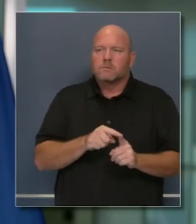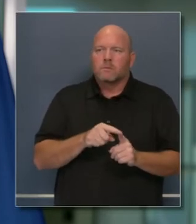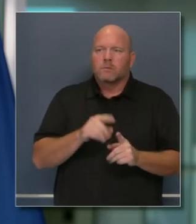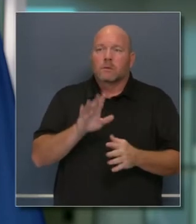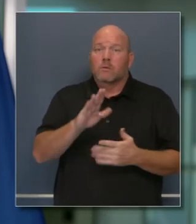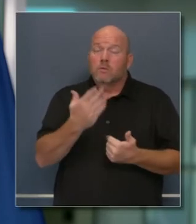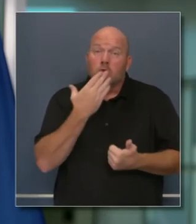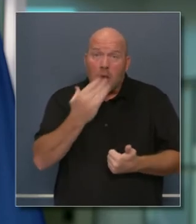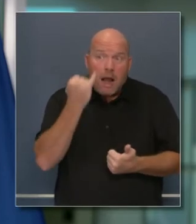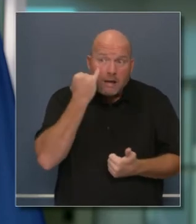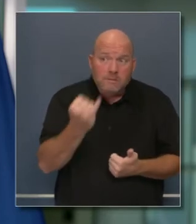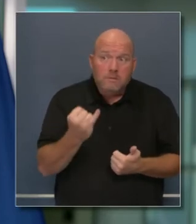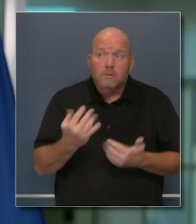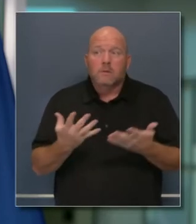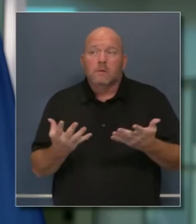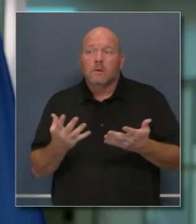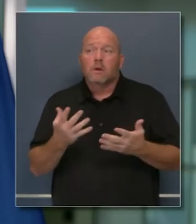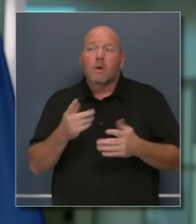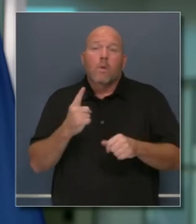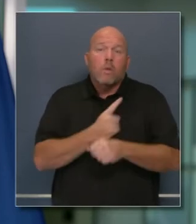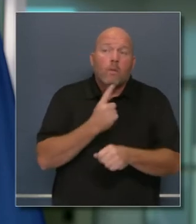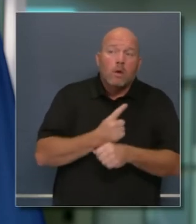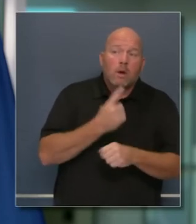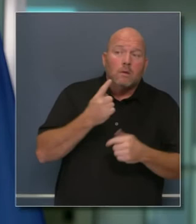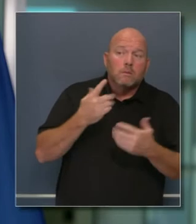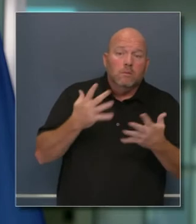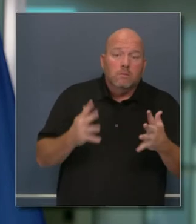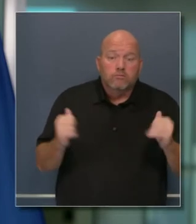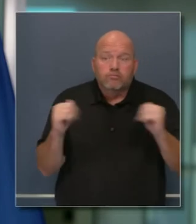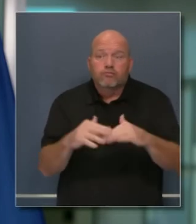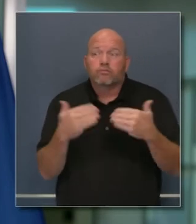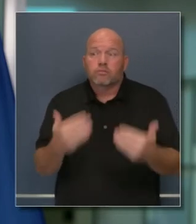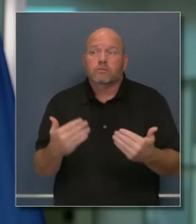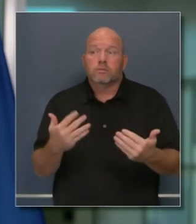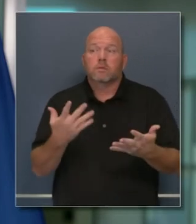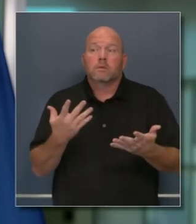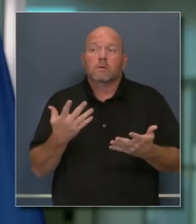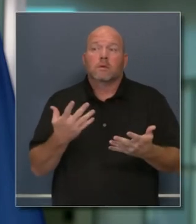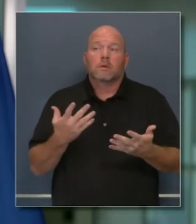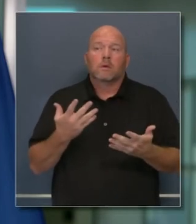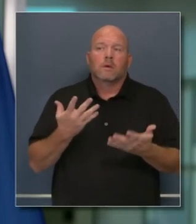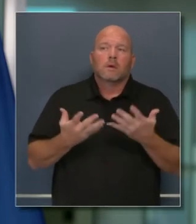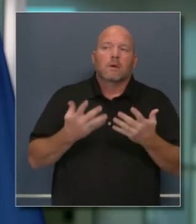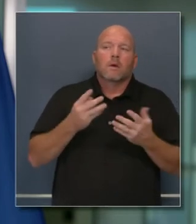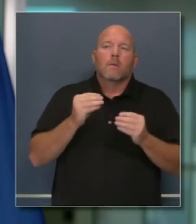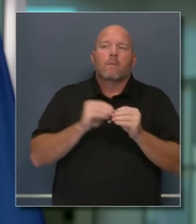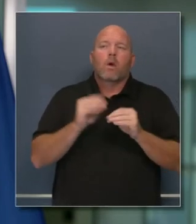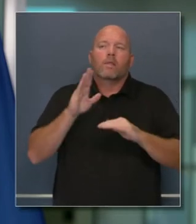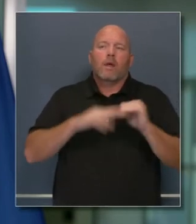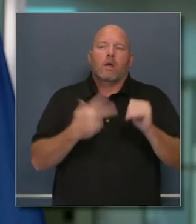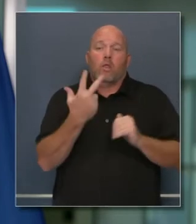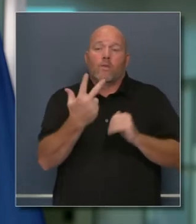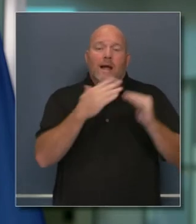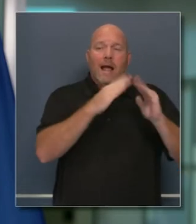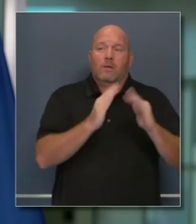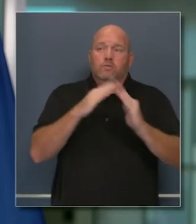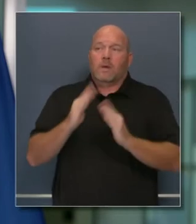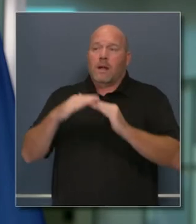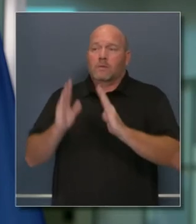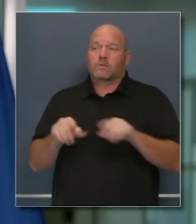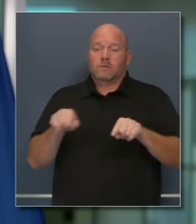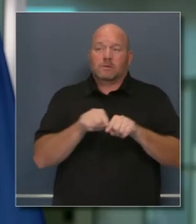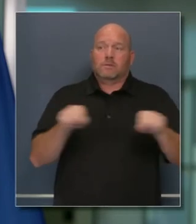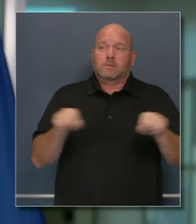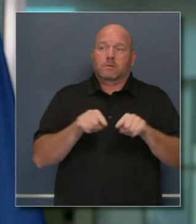para, no para decir que es buena idea o apropiado reunirse entre tres familias, pero sino decir que más de